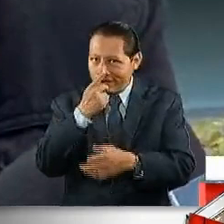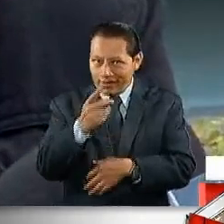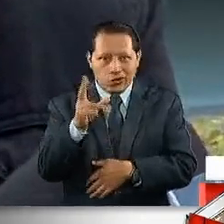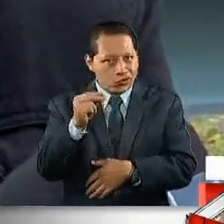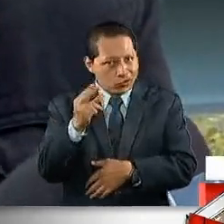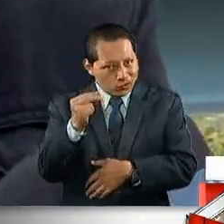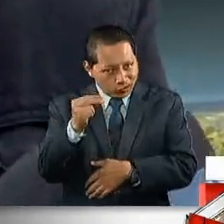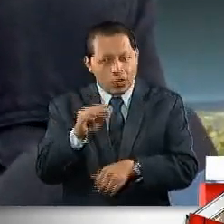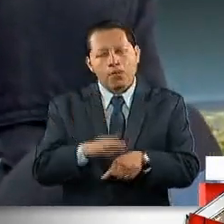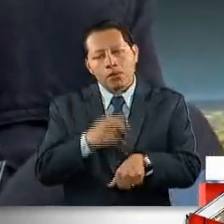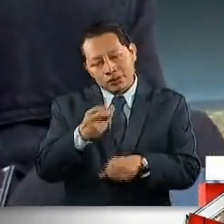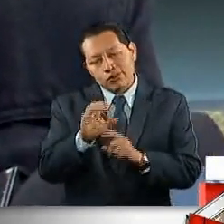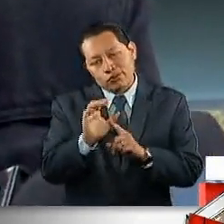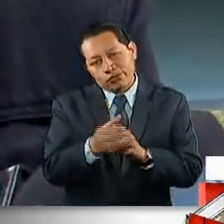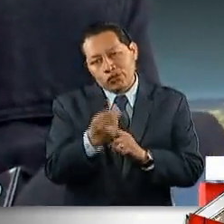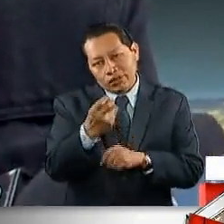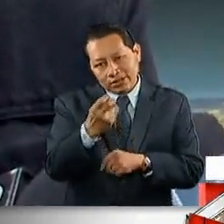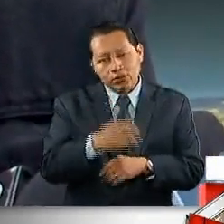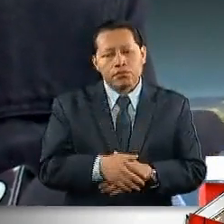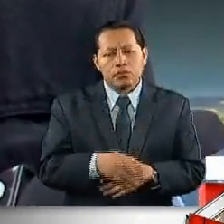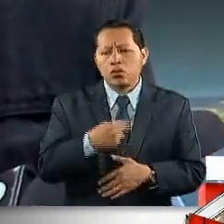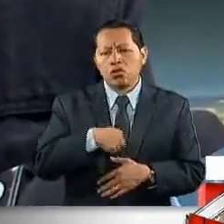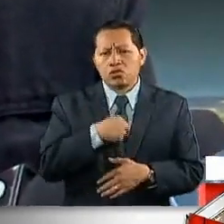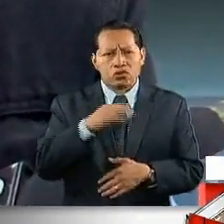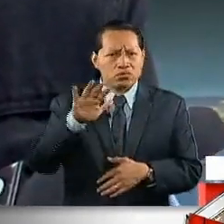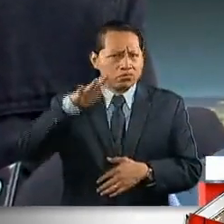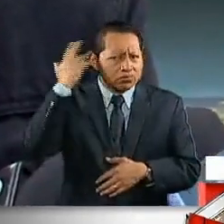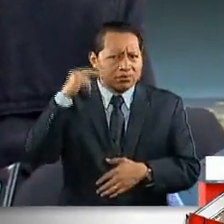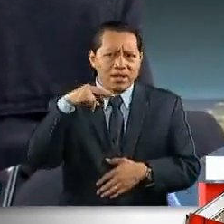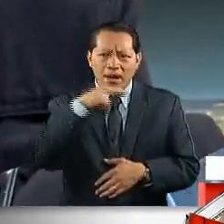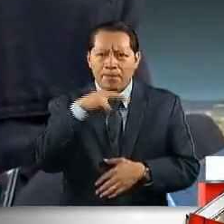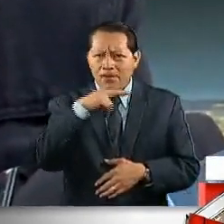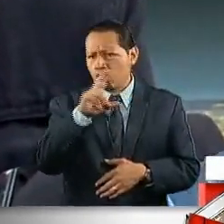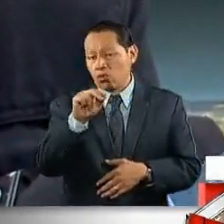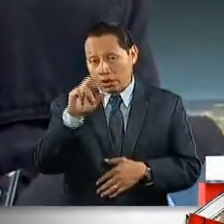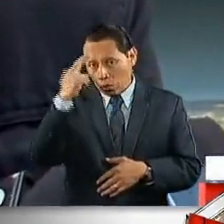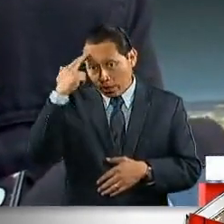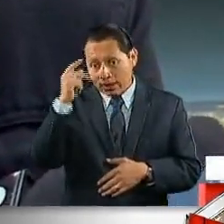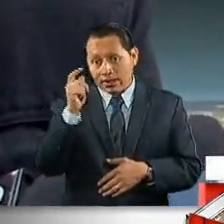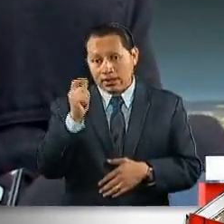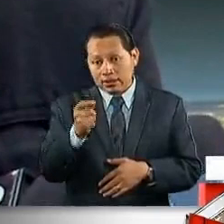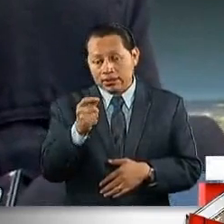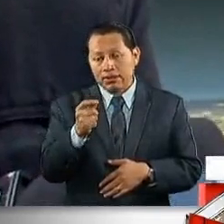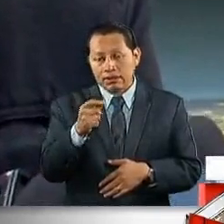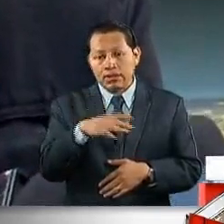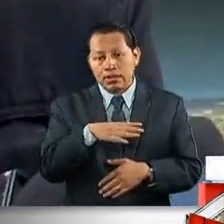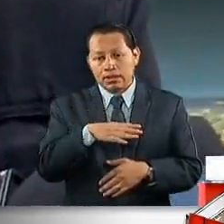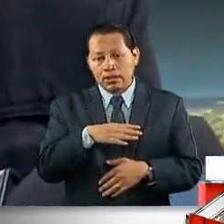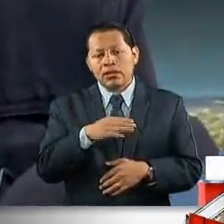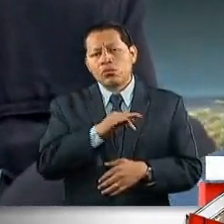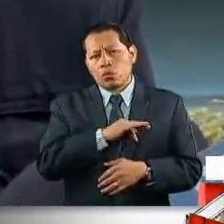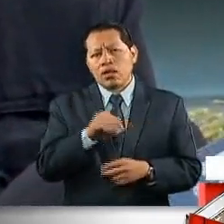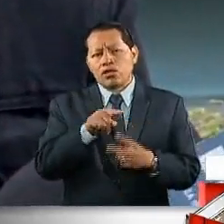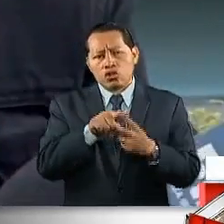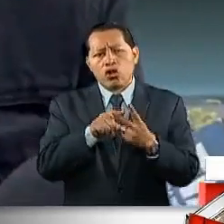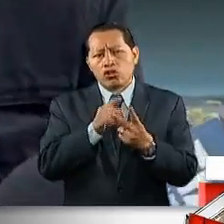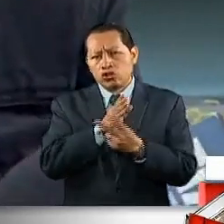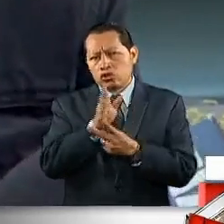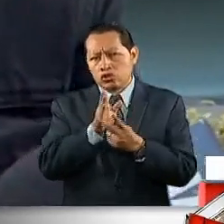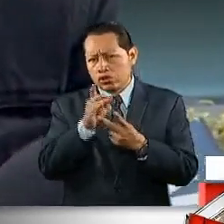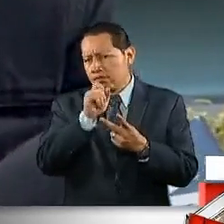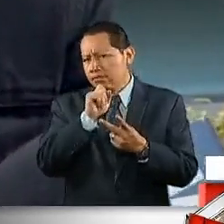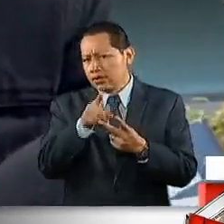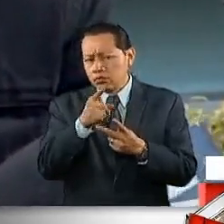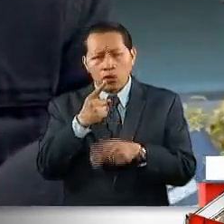comisiones. Nunca le hemos dado vía rápida, fast track. Acuérdense ustedes que había las dos alternativas el primer día